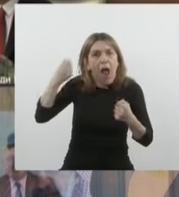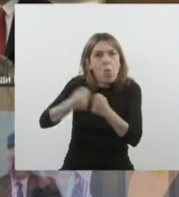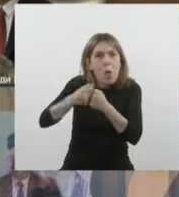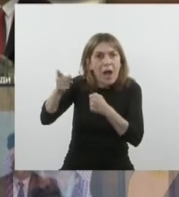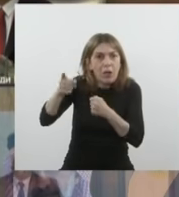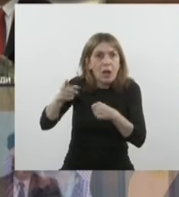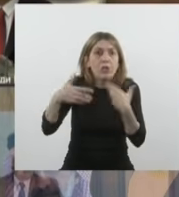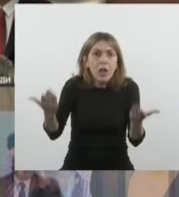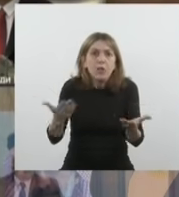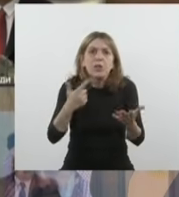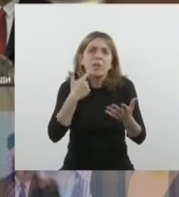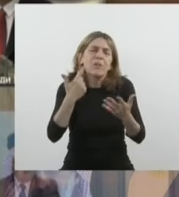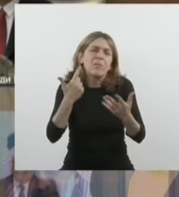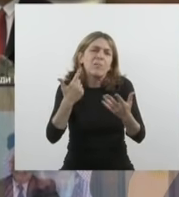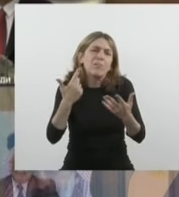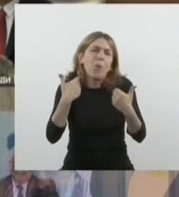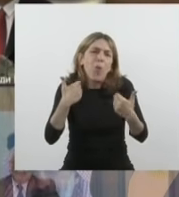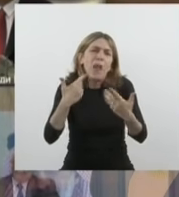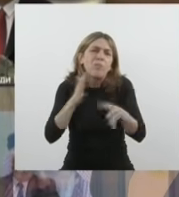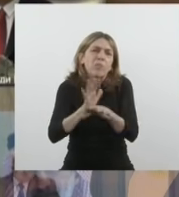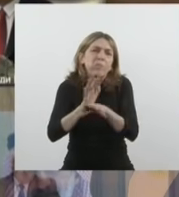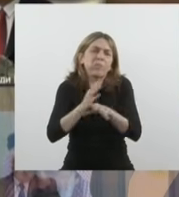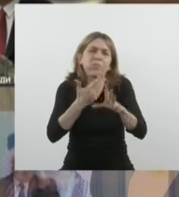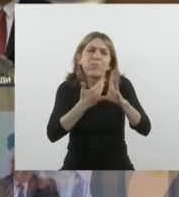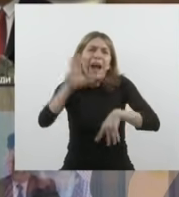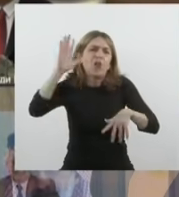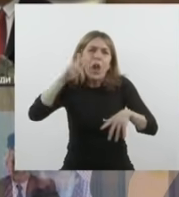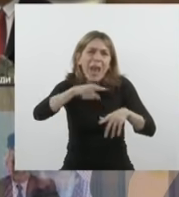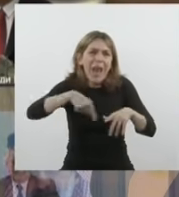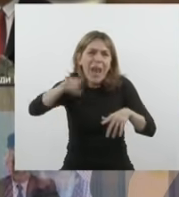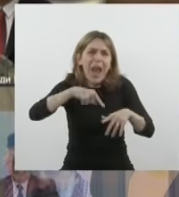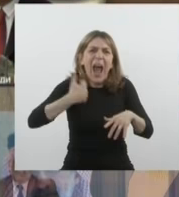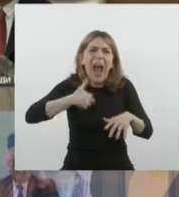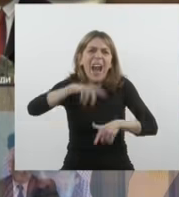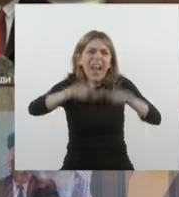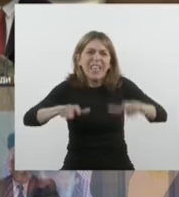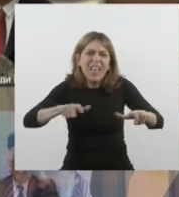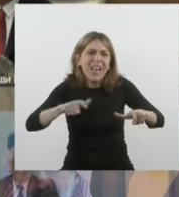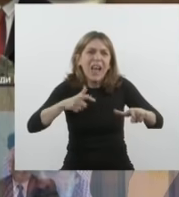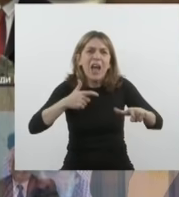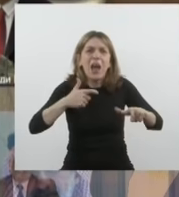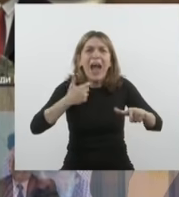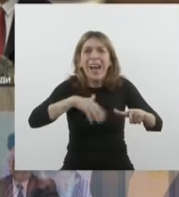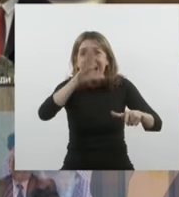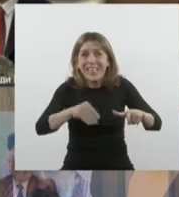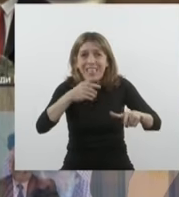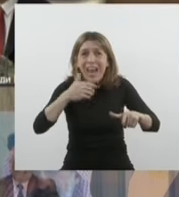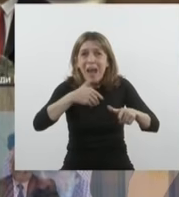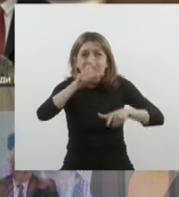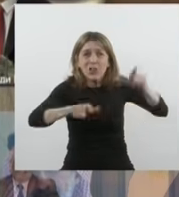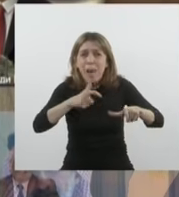parte un número muy importante el número mayoritario de los argentinos vacunados bueno hoy